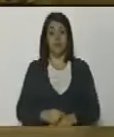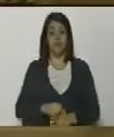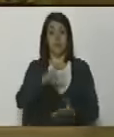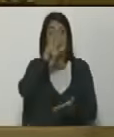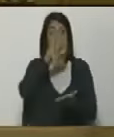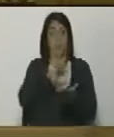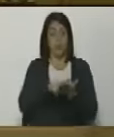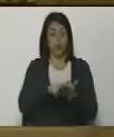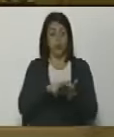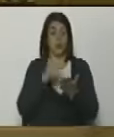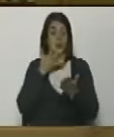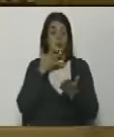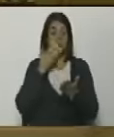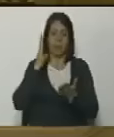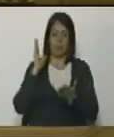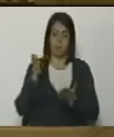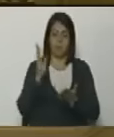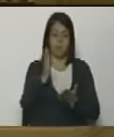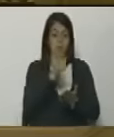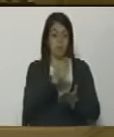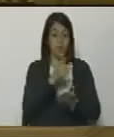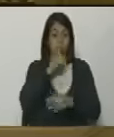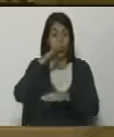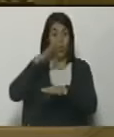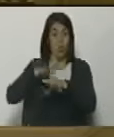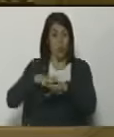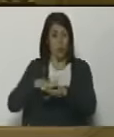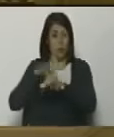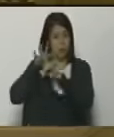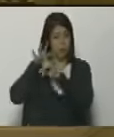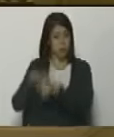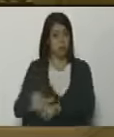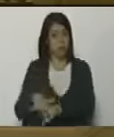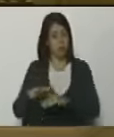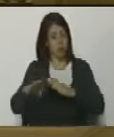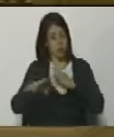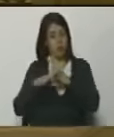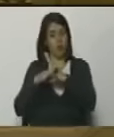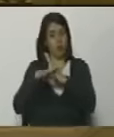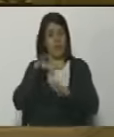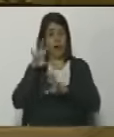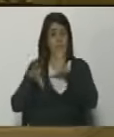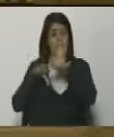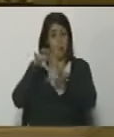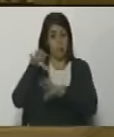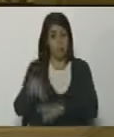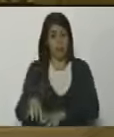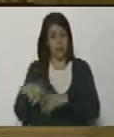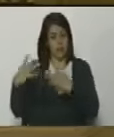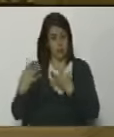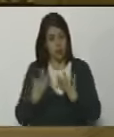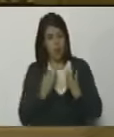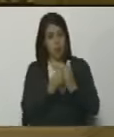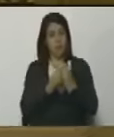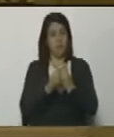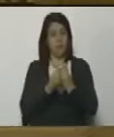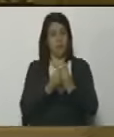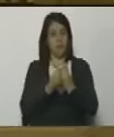que correspondan a quienes cometan actos de crueldad en contra de nuestros animales de